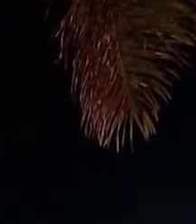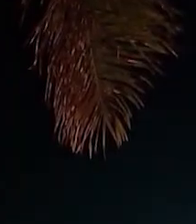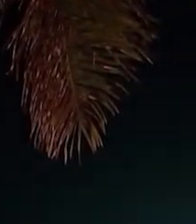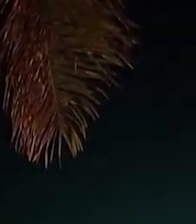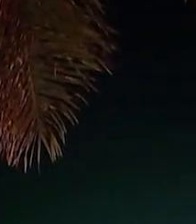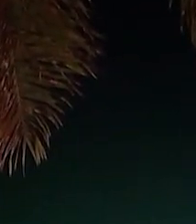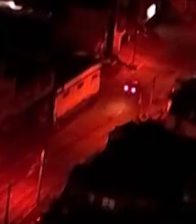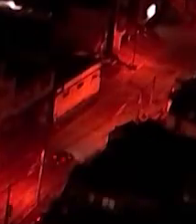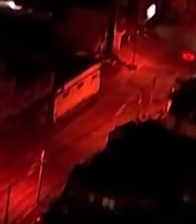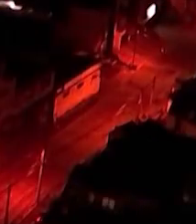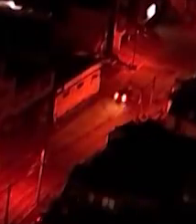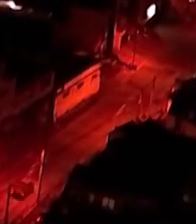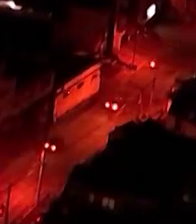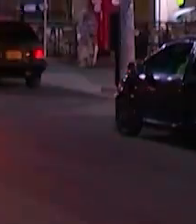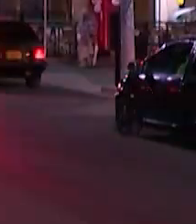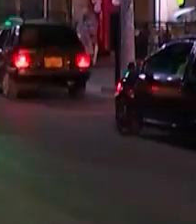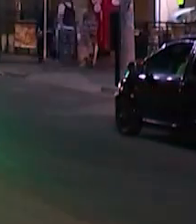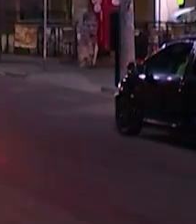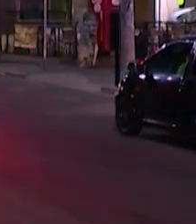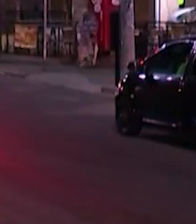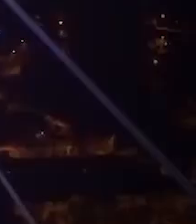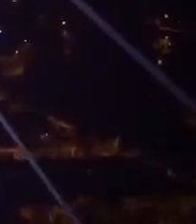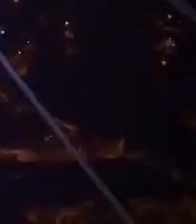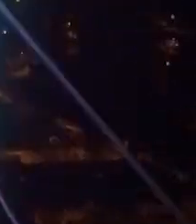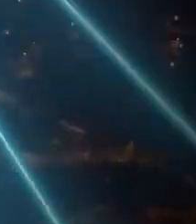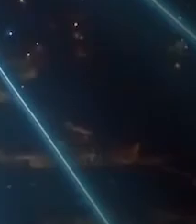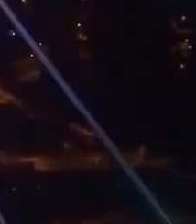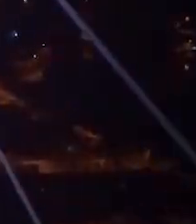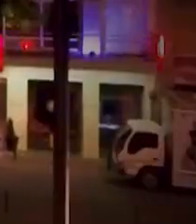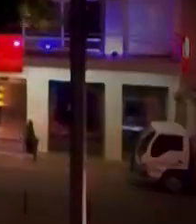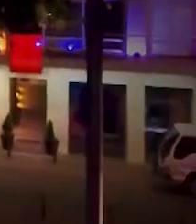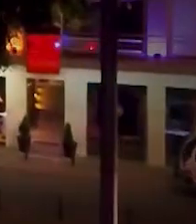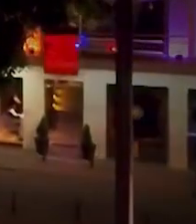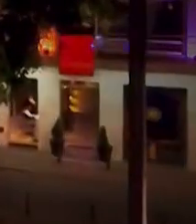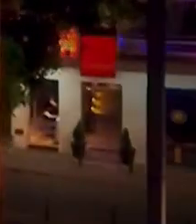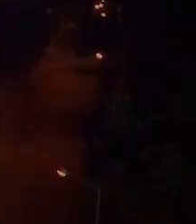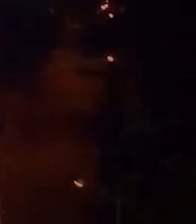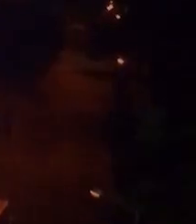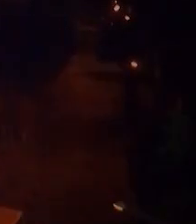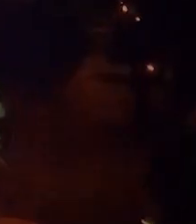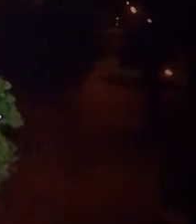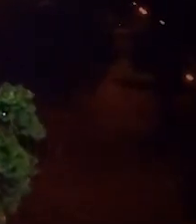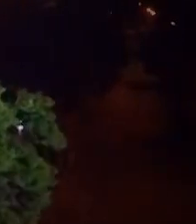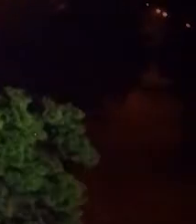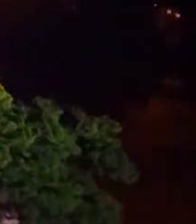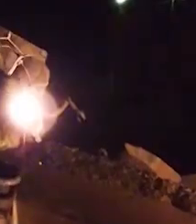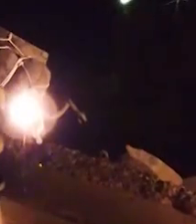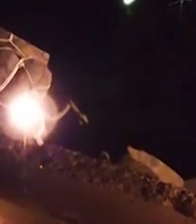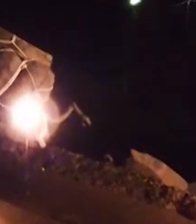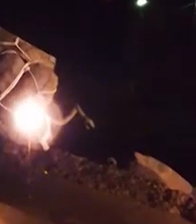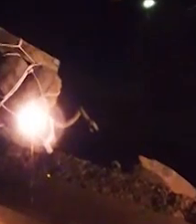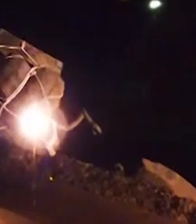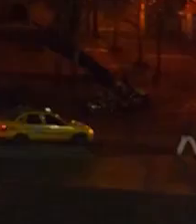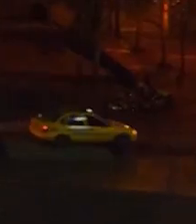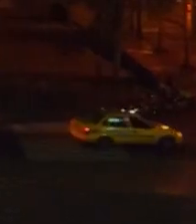esta hora, Caldas, Quindío y Risaralda se integran en la señal informativa más importante de la región.